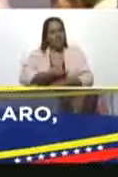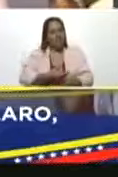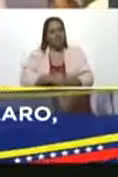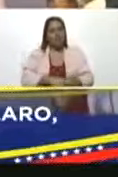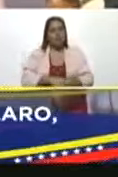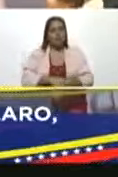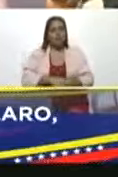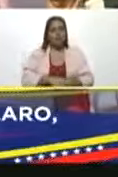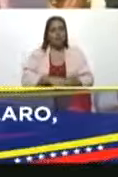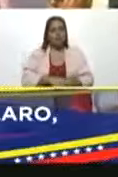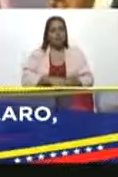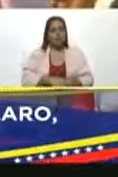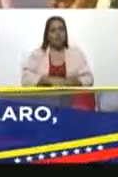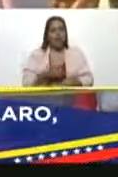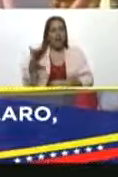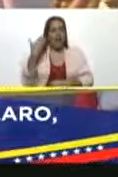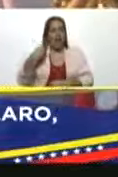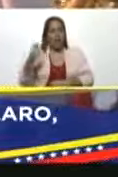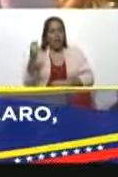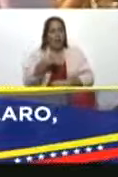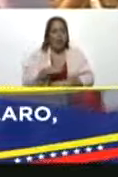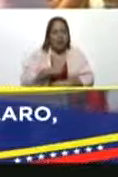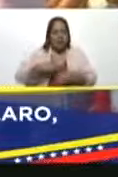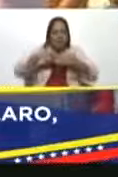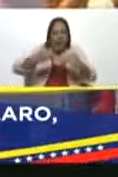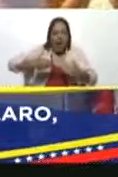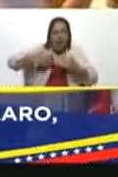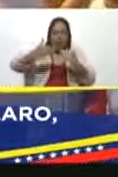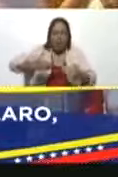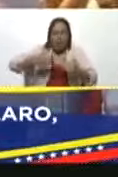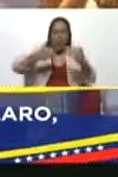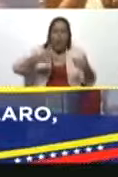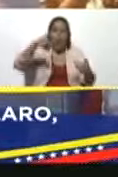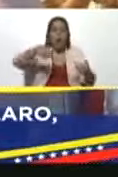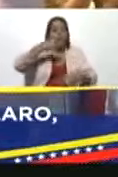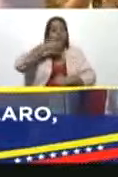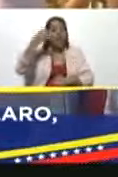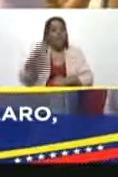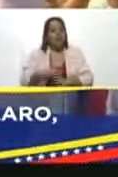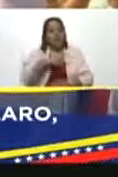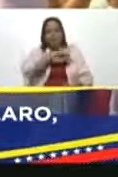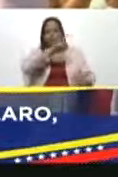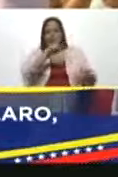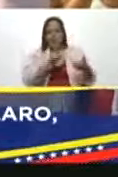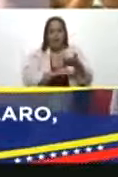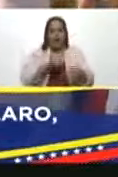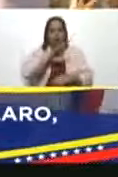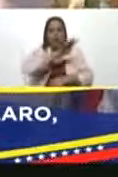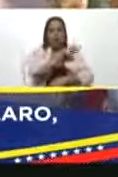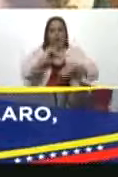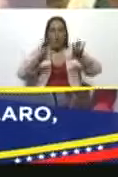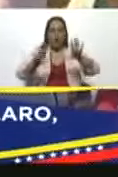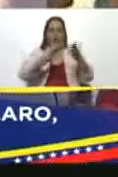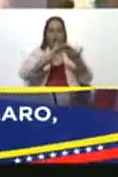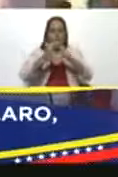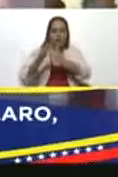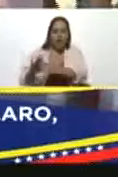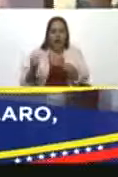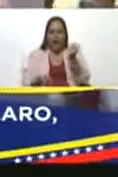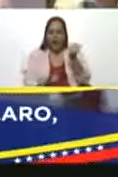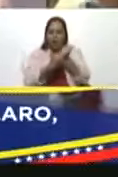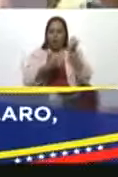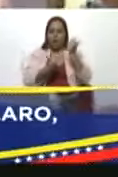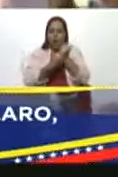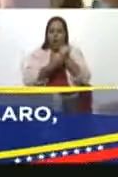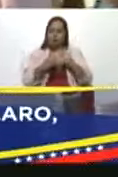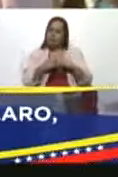Que hace meses iba para adelante, para adelante, para adelante, y hoy es una realidad total. 48 comunidades beneficiadas,